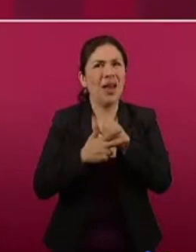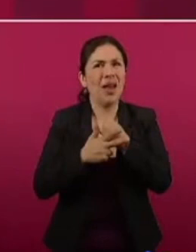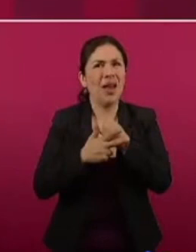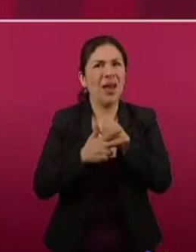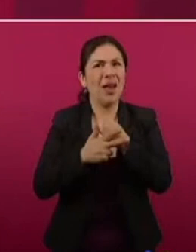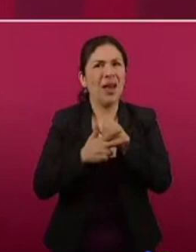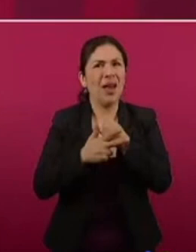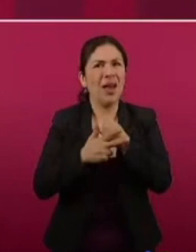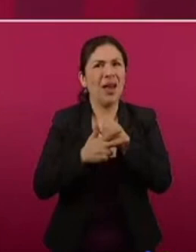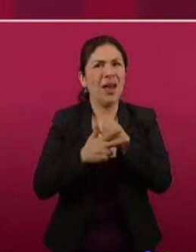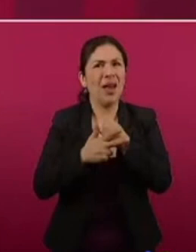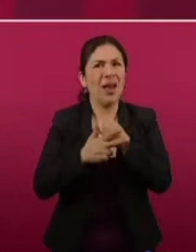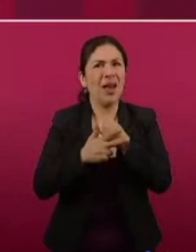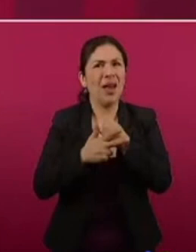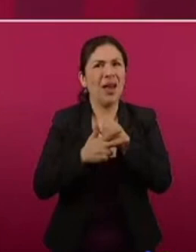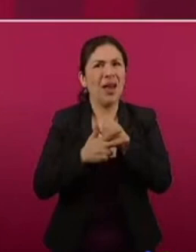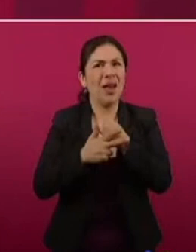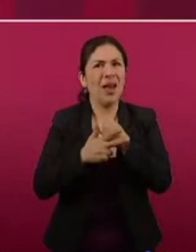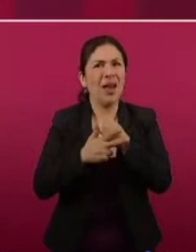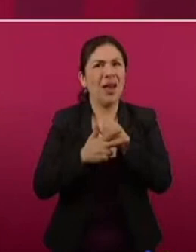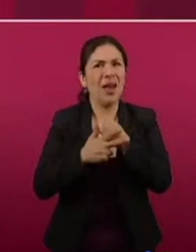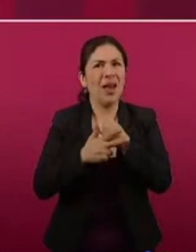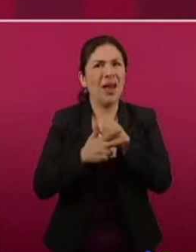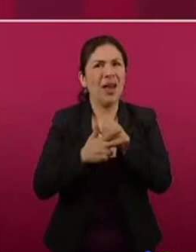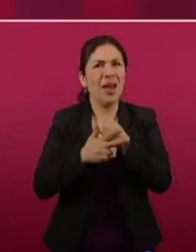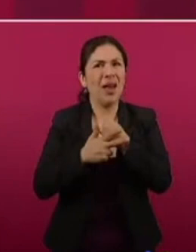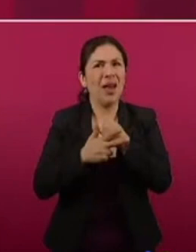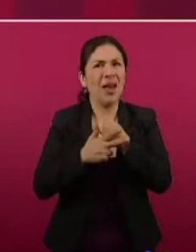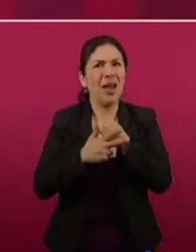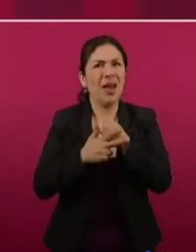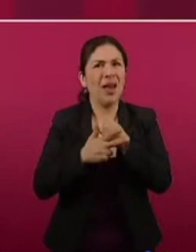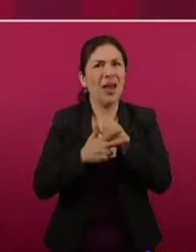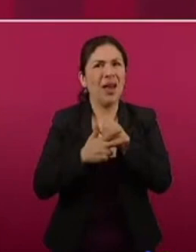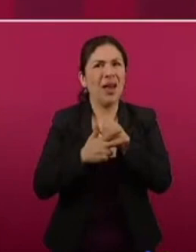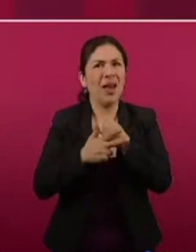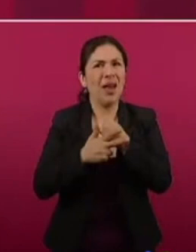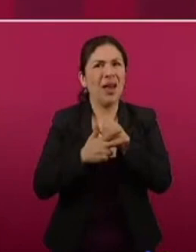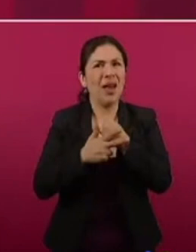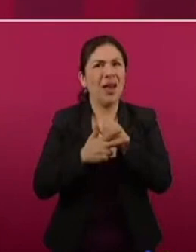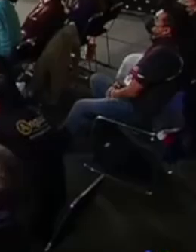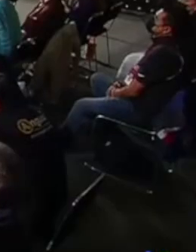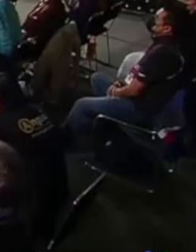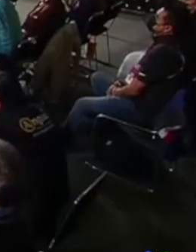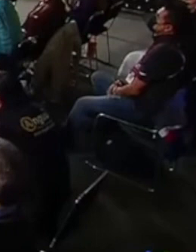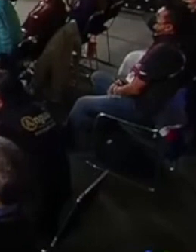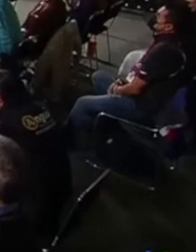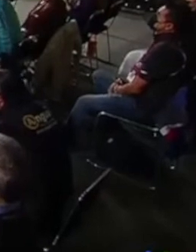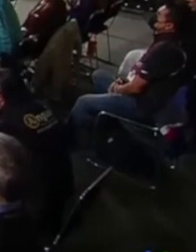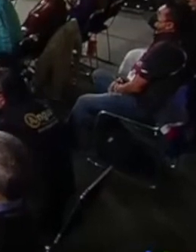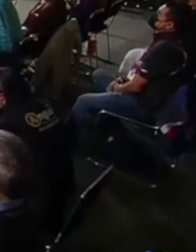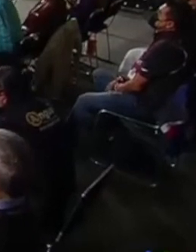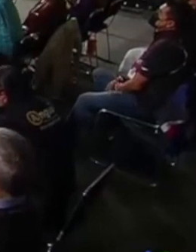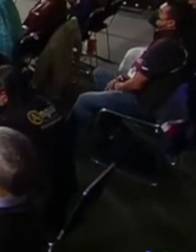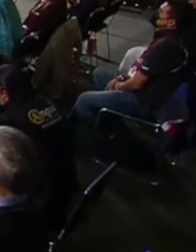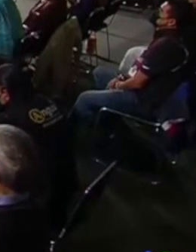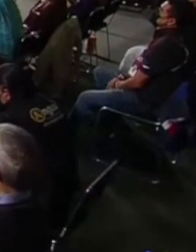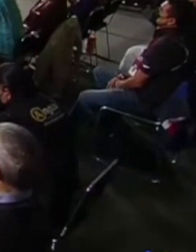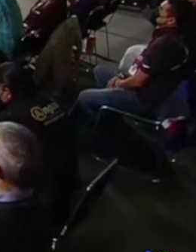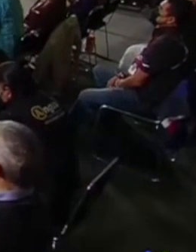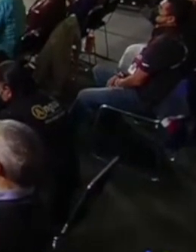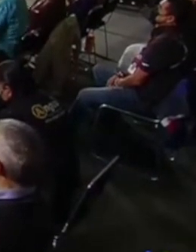el ejército, pues ahora sí que intervenir o reventar el evento. Vamos a escuchar. Se informó hoy en la